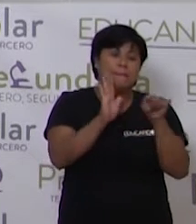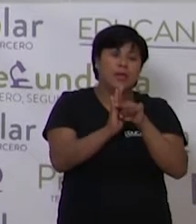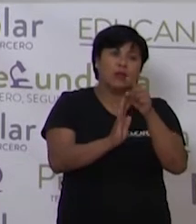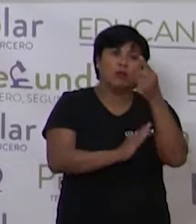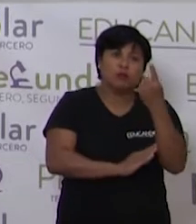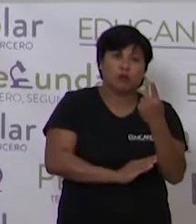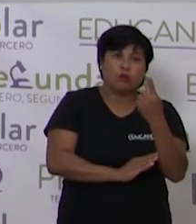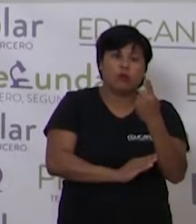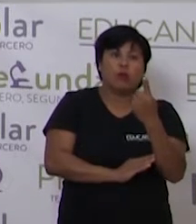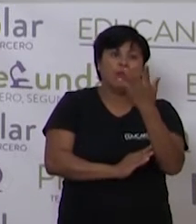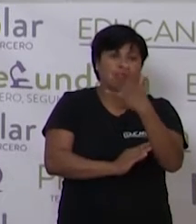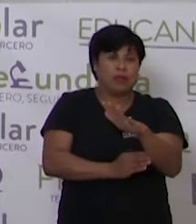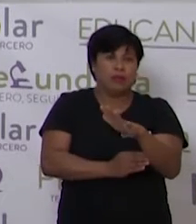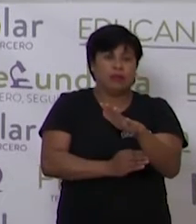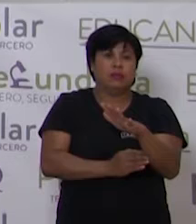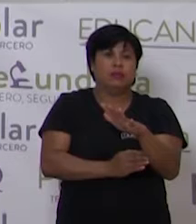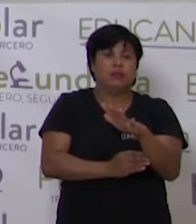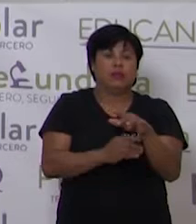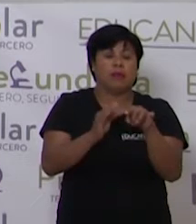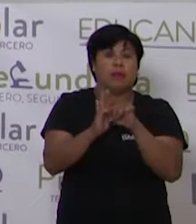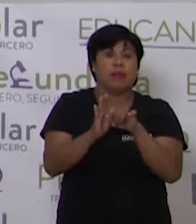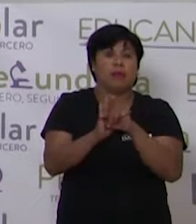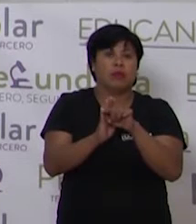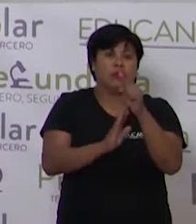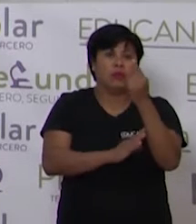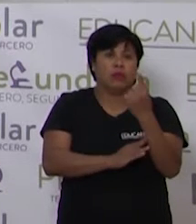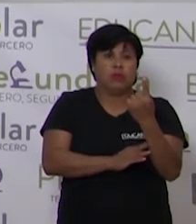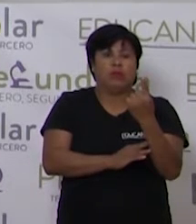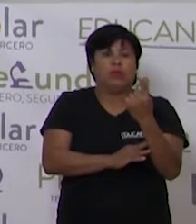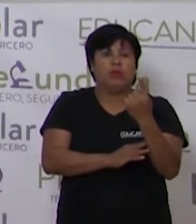1, 10. Menos 1,